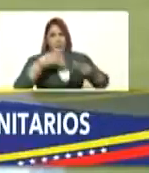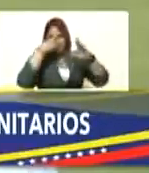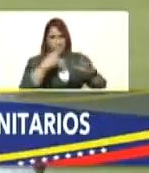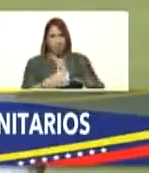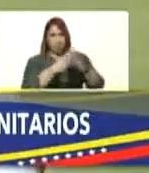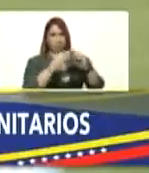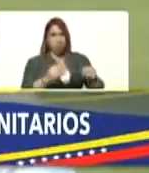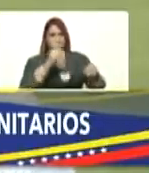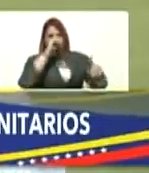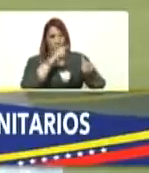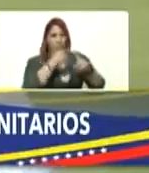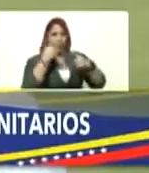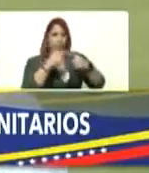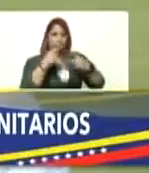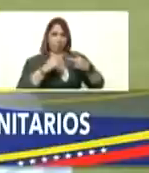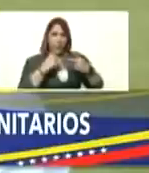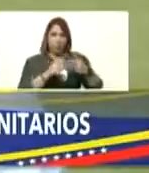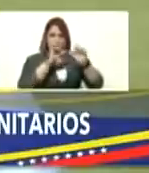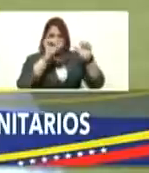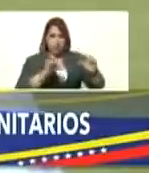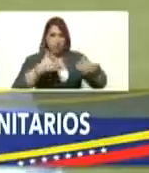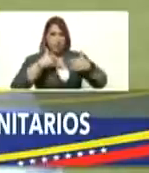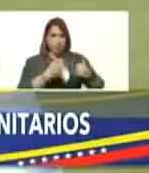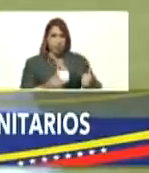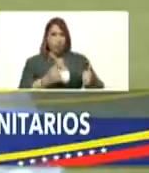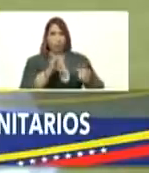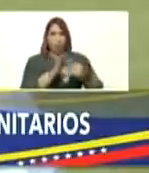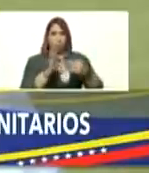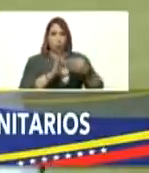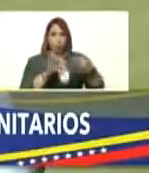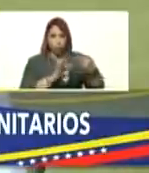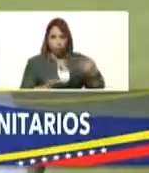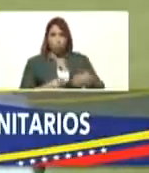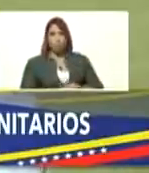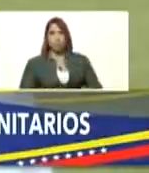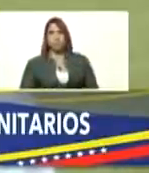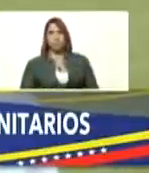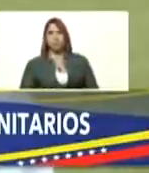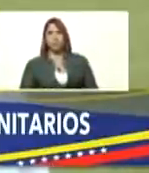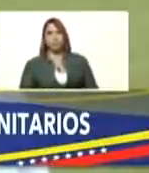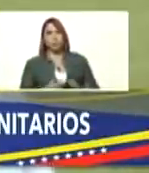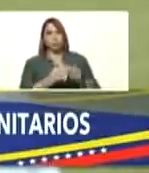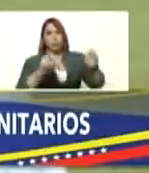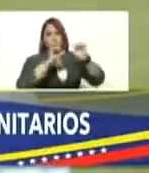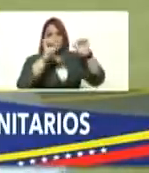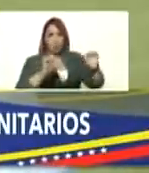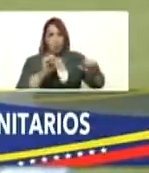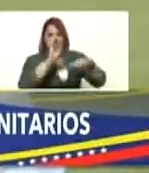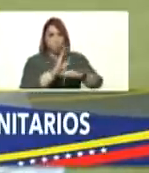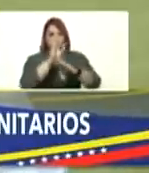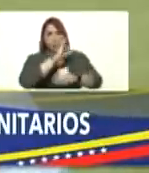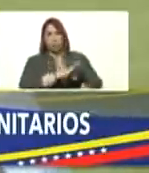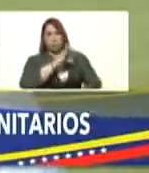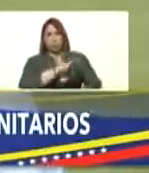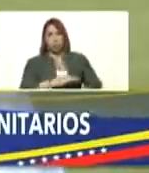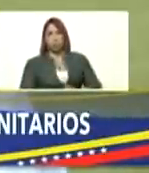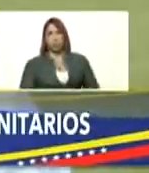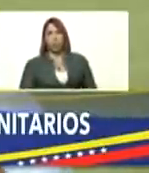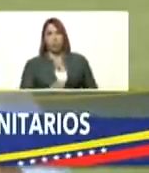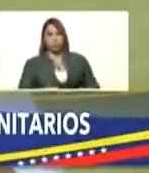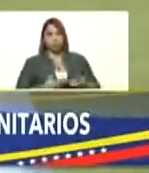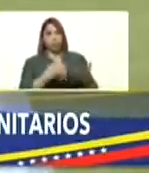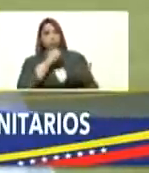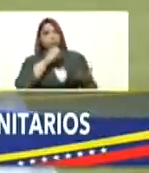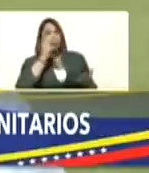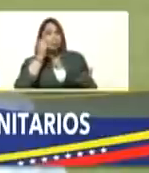los objetivos, todo el sistema de salud funcione con calidad y todo el sistema de protección social hacia los abuelos, hacia